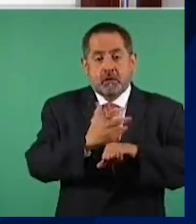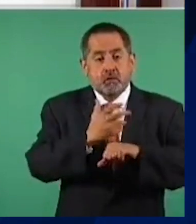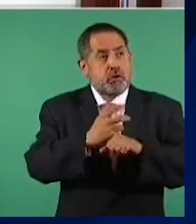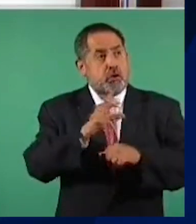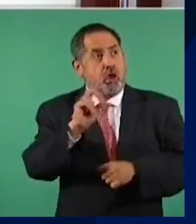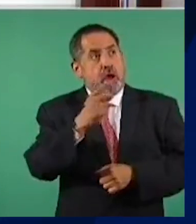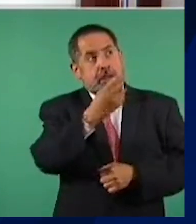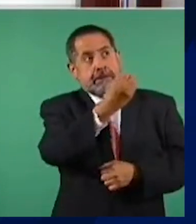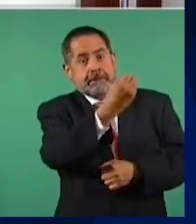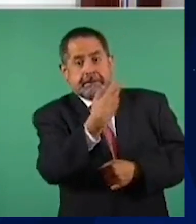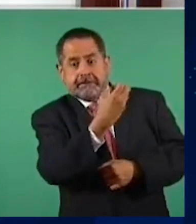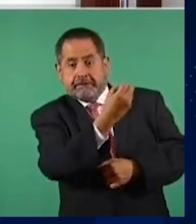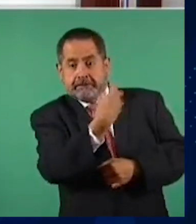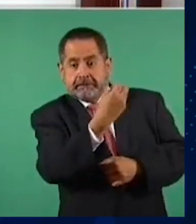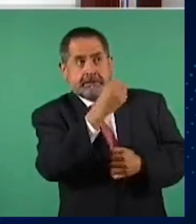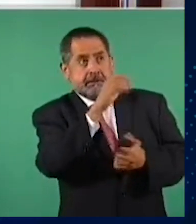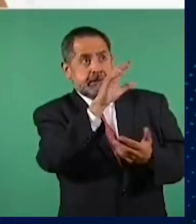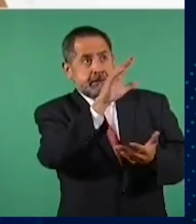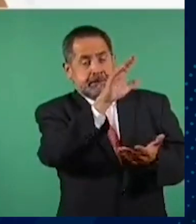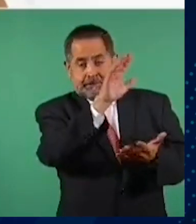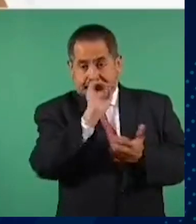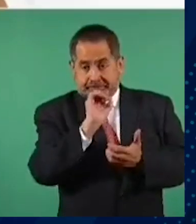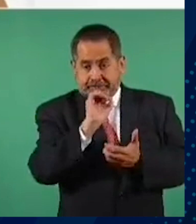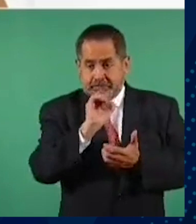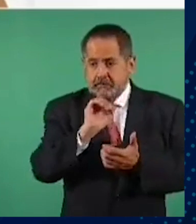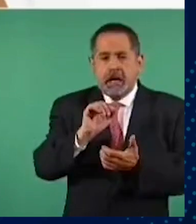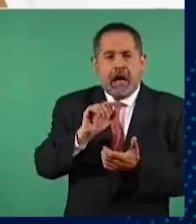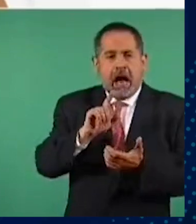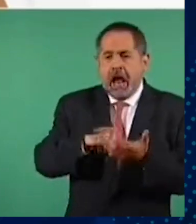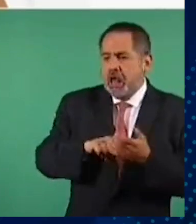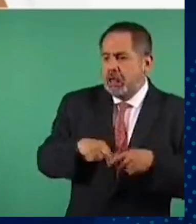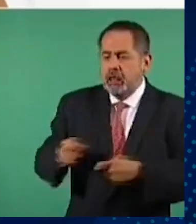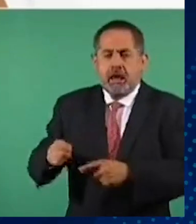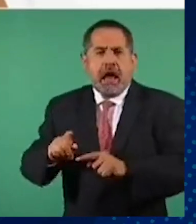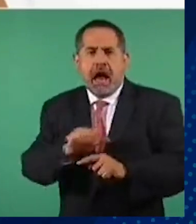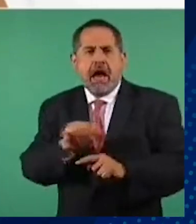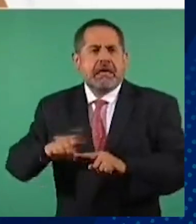abajo, a las familias y comunidades más pobres del país.